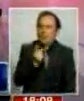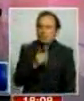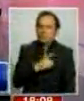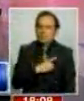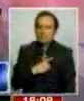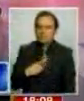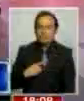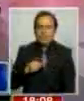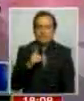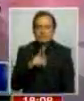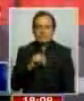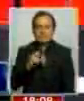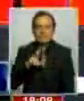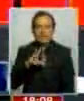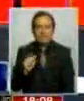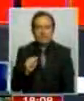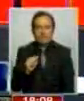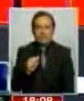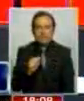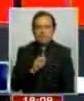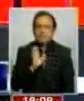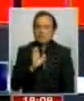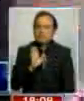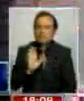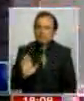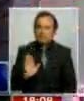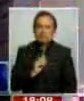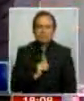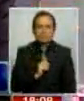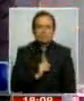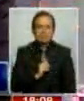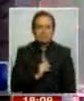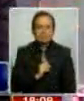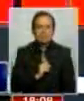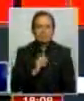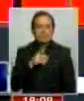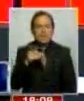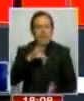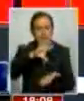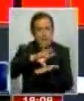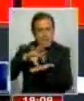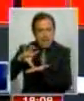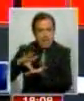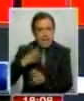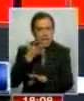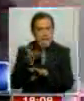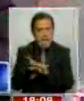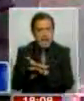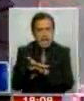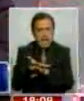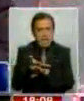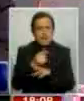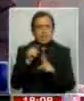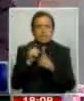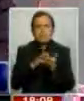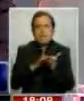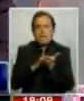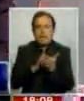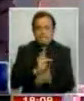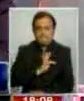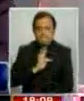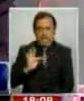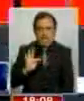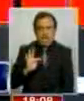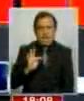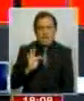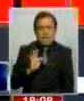conversación con usted, pero efectivamente dentro de los países de la OCDE hay países que están bajando su carga tributaria, por ejemplo, Francia,